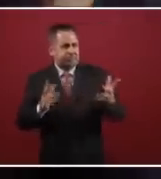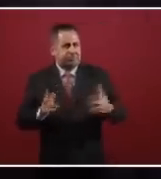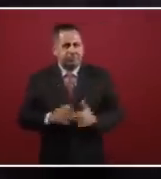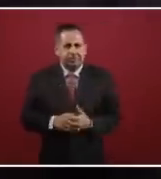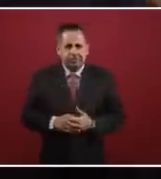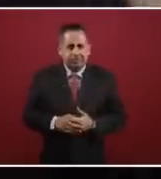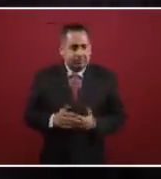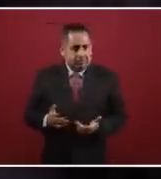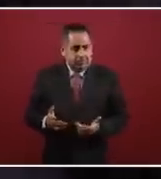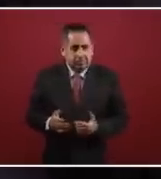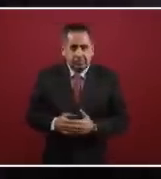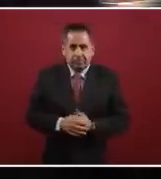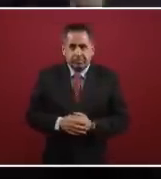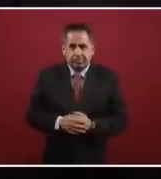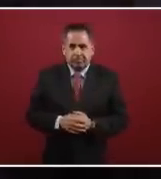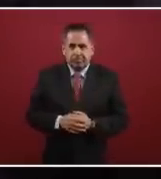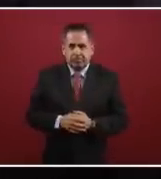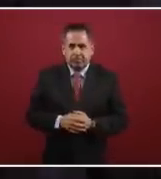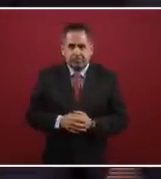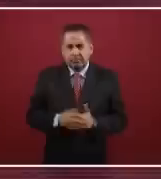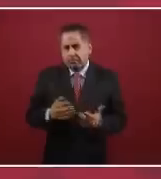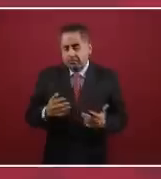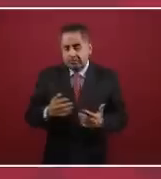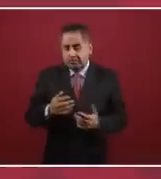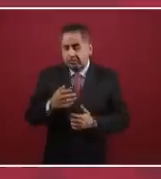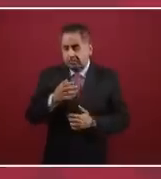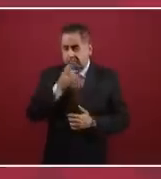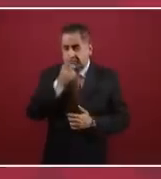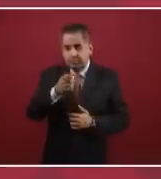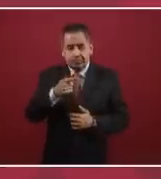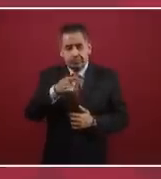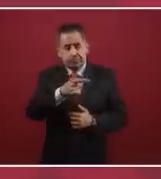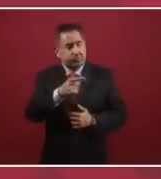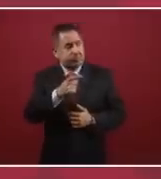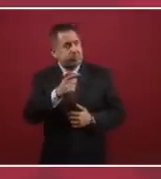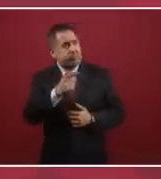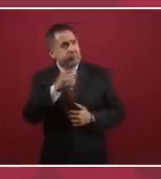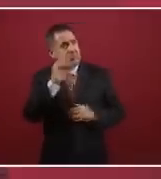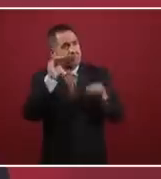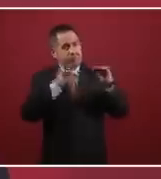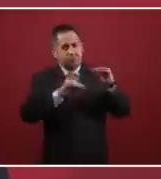Podría yo estar diciendo de que es una obra